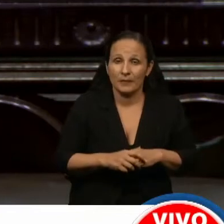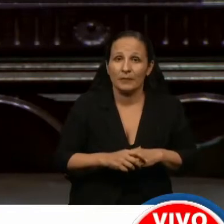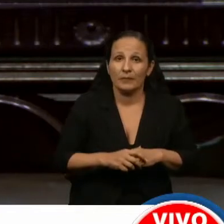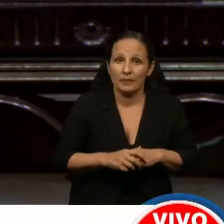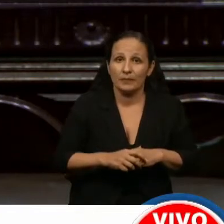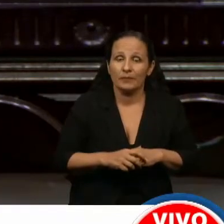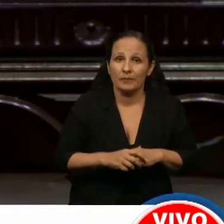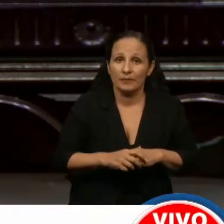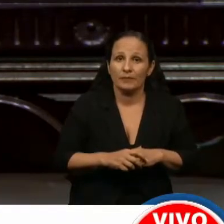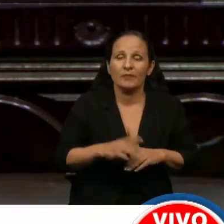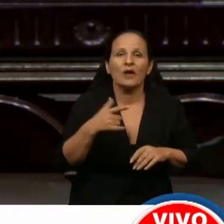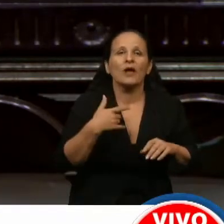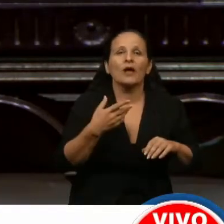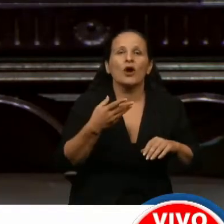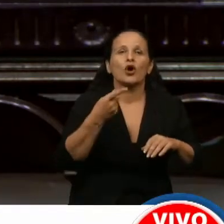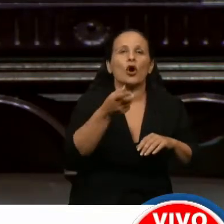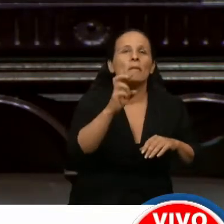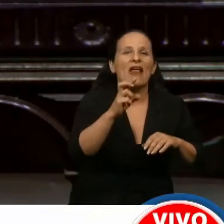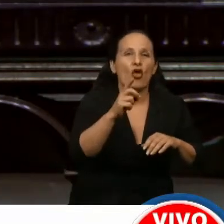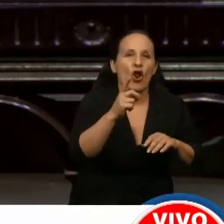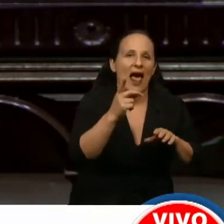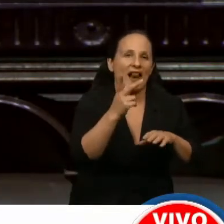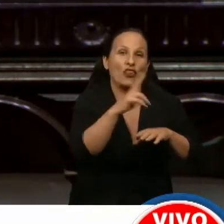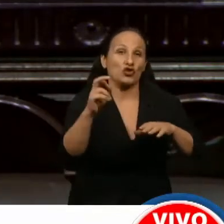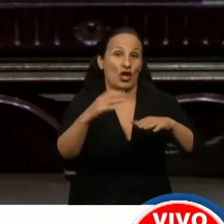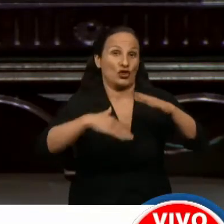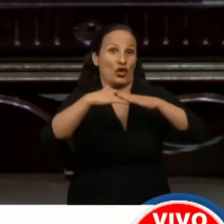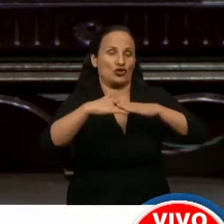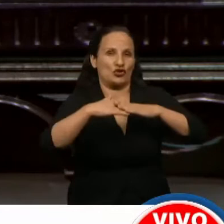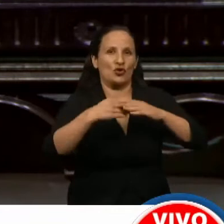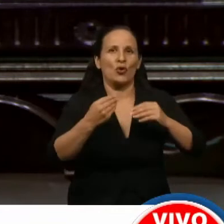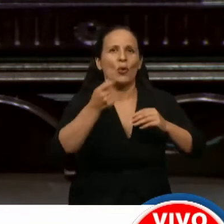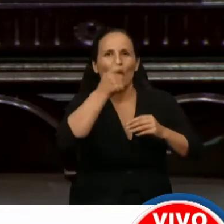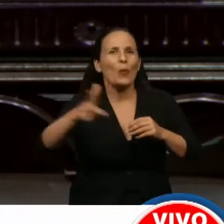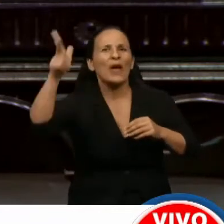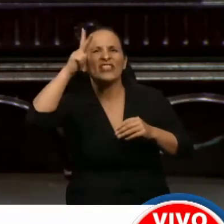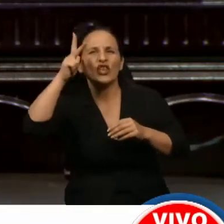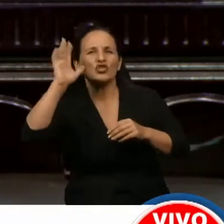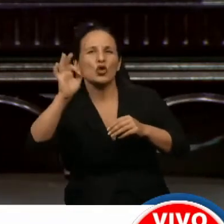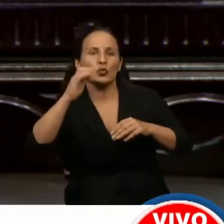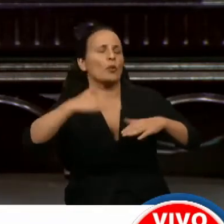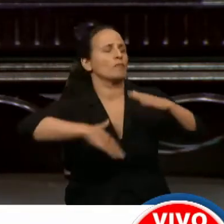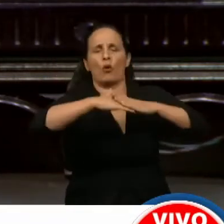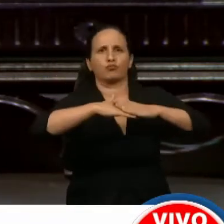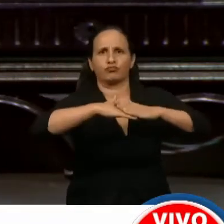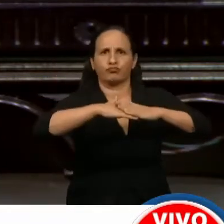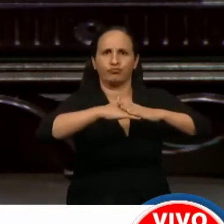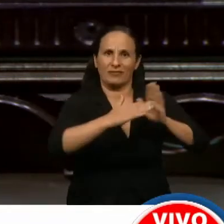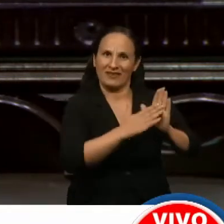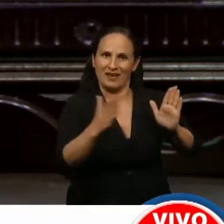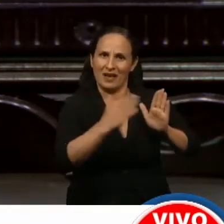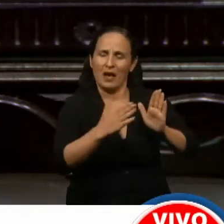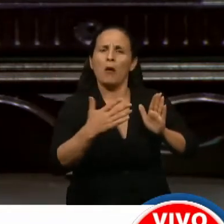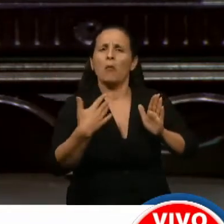Recién pone el tope de la compra de dólares, 200, el 28 de octubre. Y deja que argentinas y